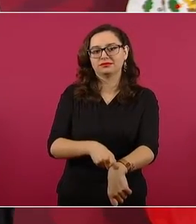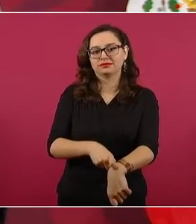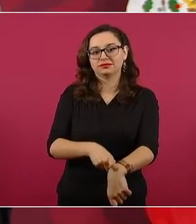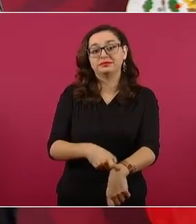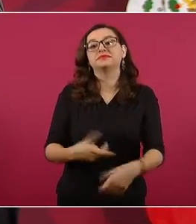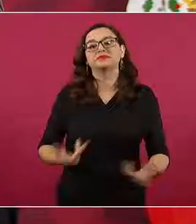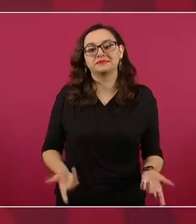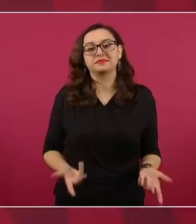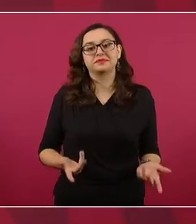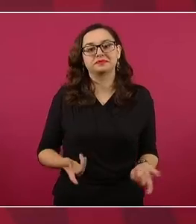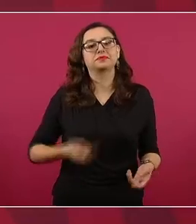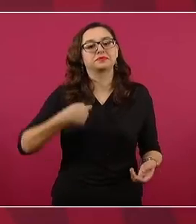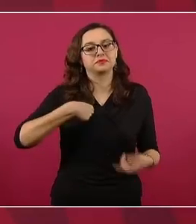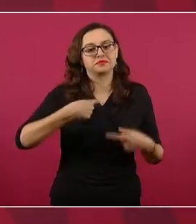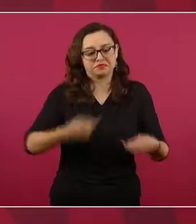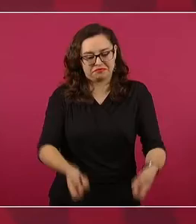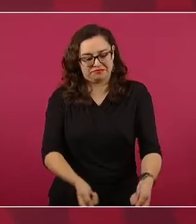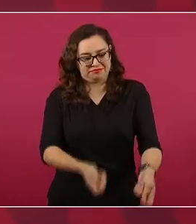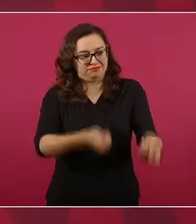recta